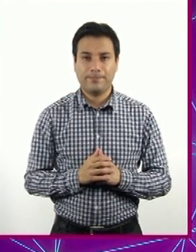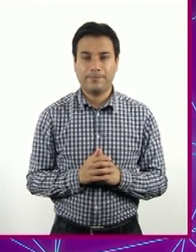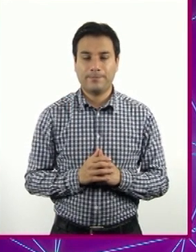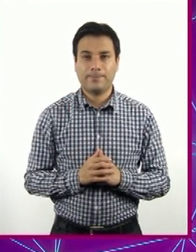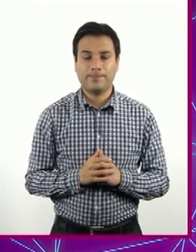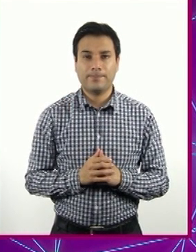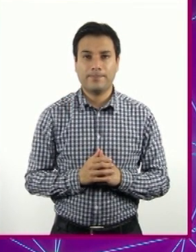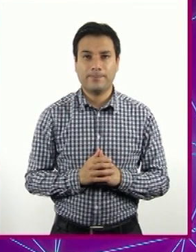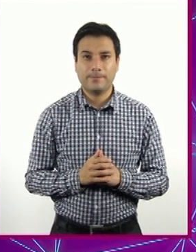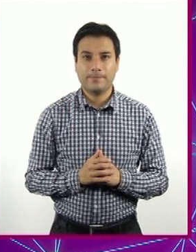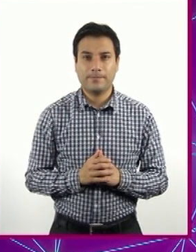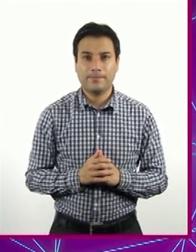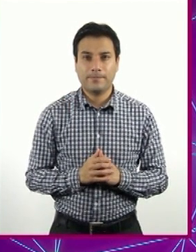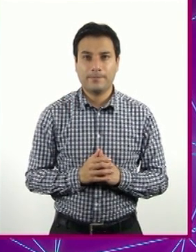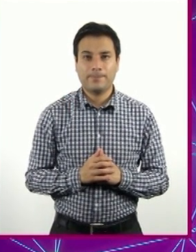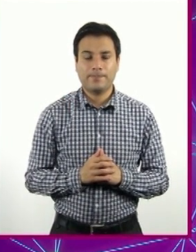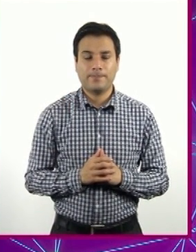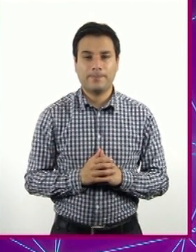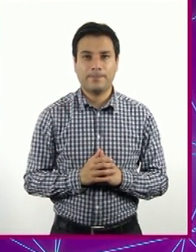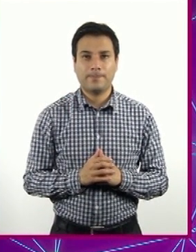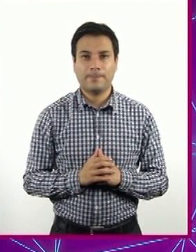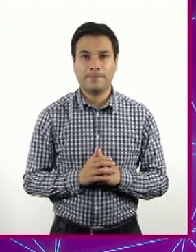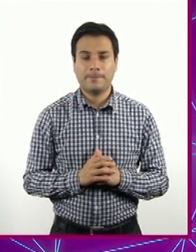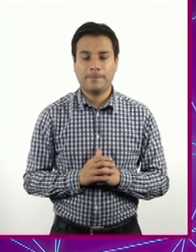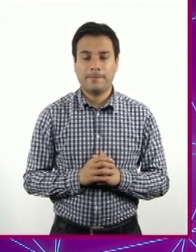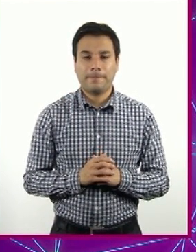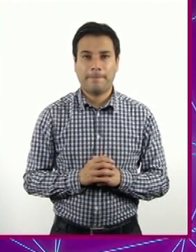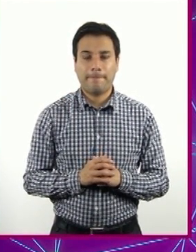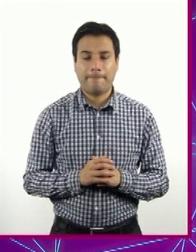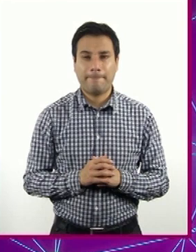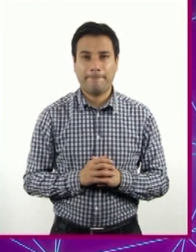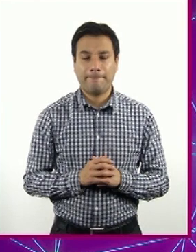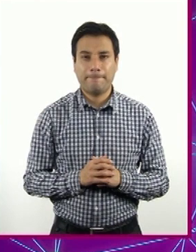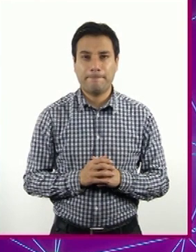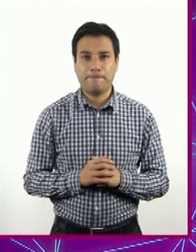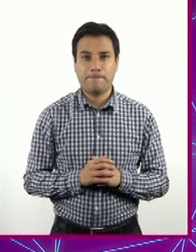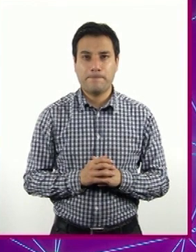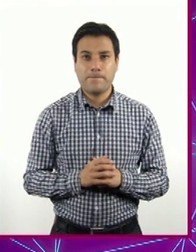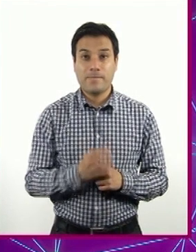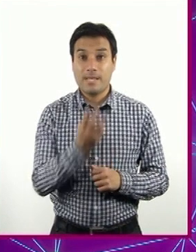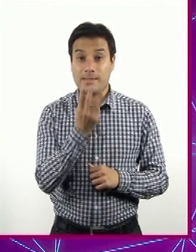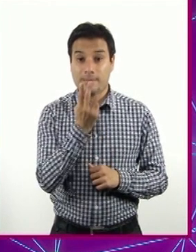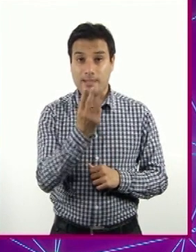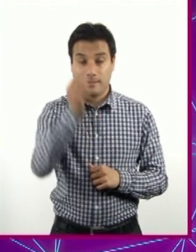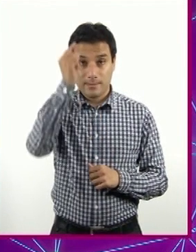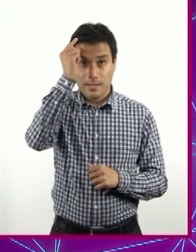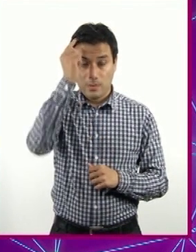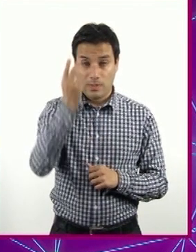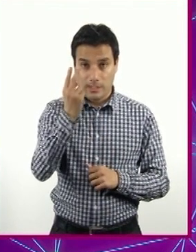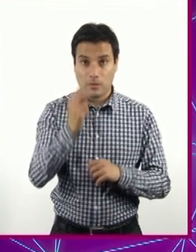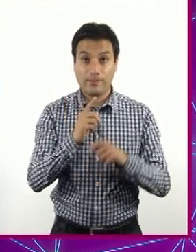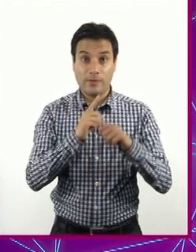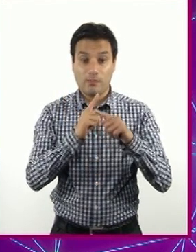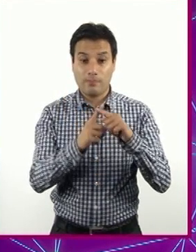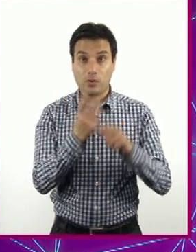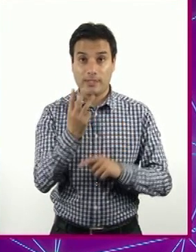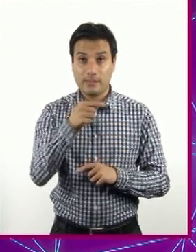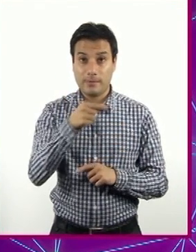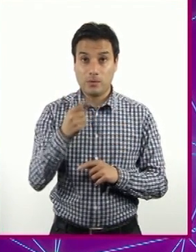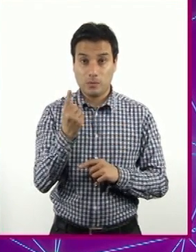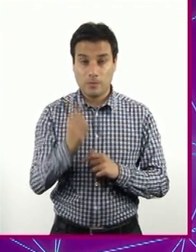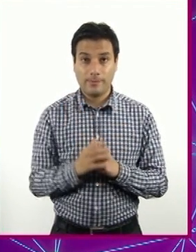es decir, 3 en la expresión algebraica. 3 al cuadrado por 3 menos